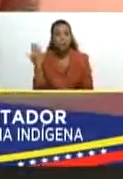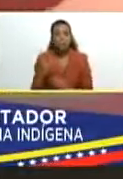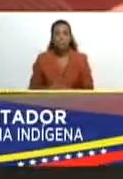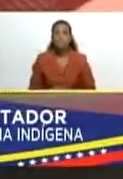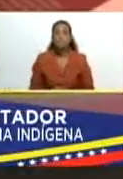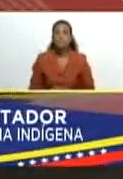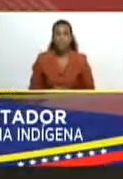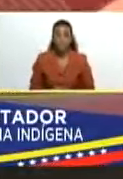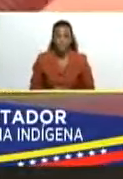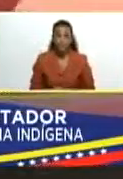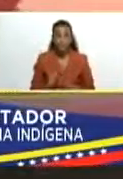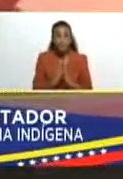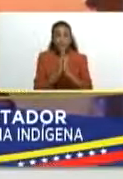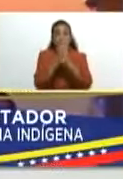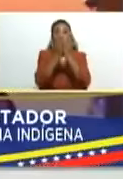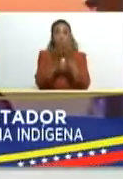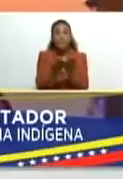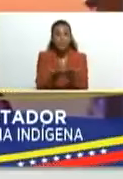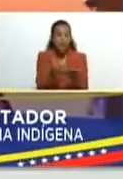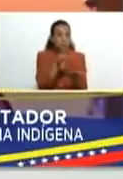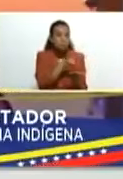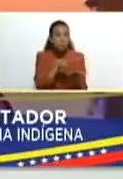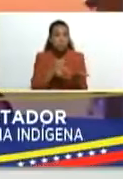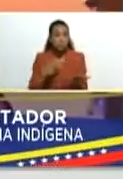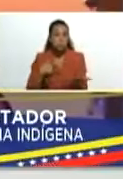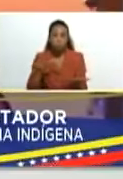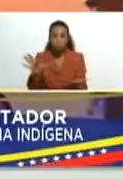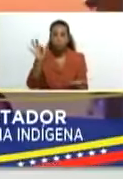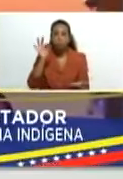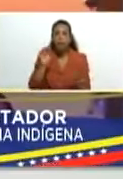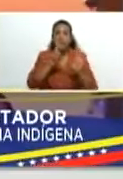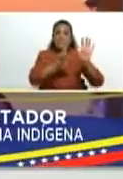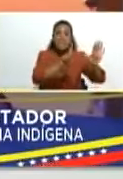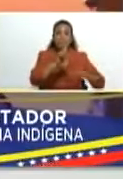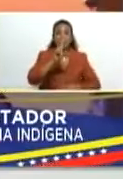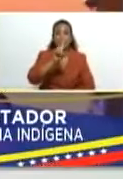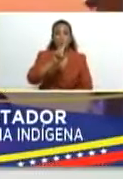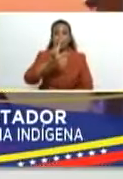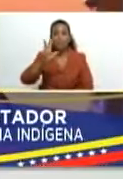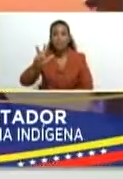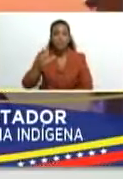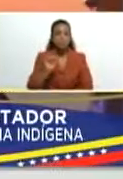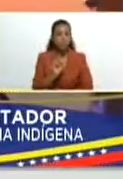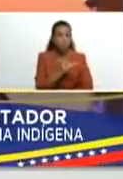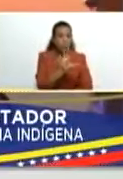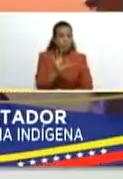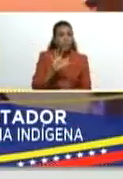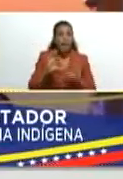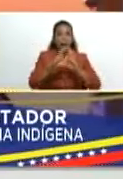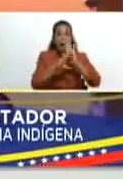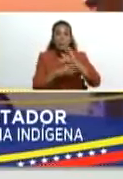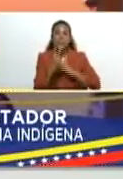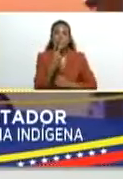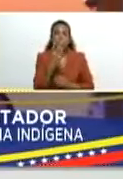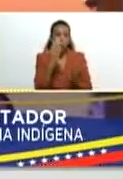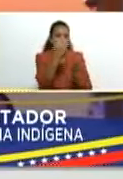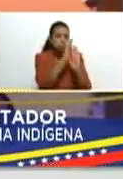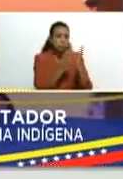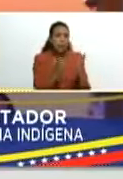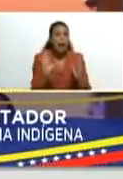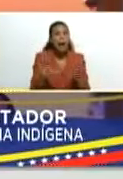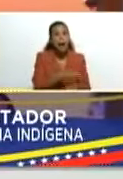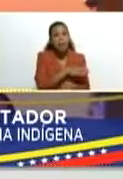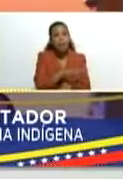fíjate, abrí, pues los libros hablan, yo lo abrí en la página 135, capítulo 2 dice,